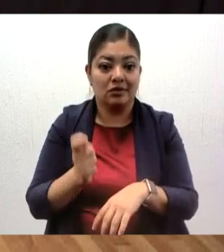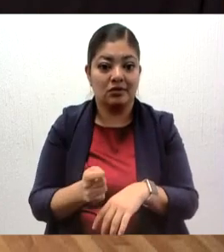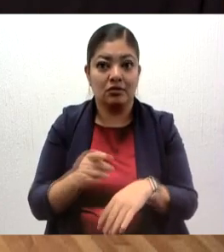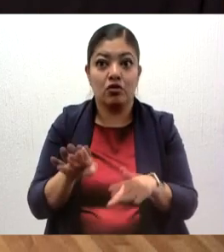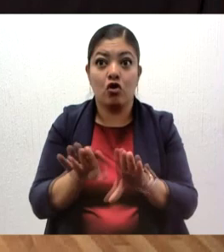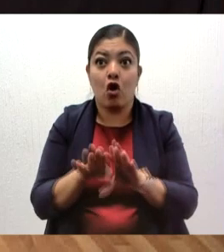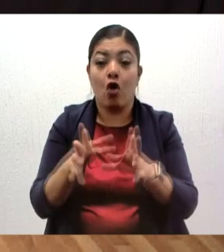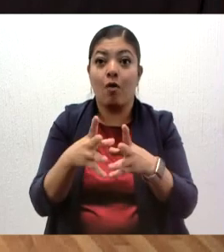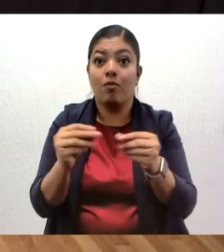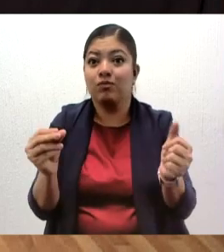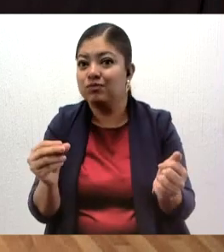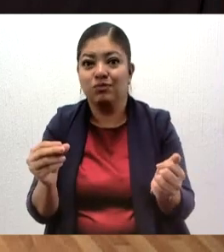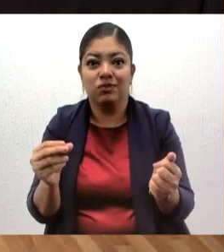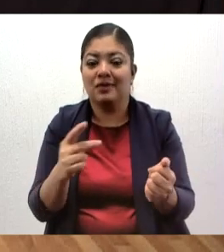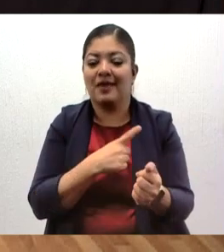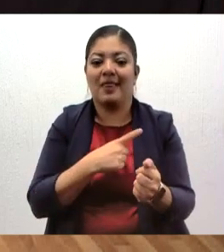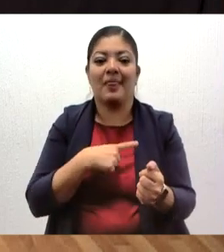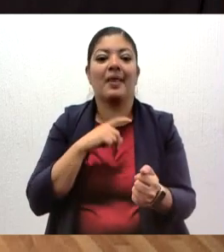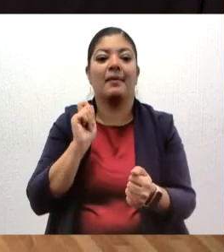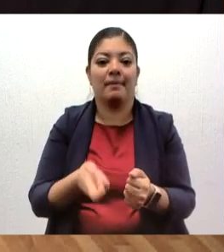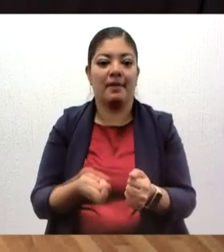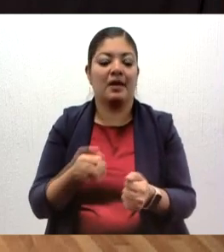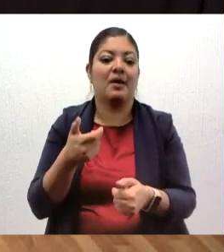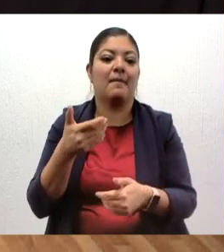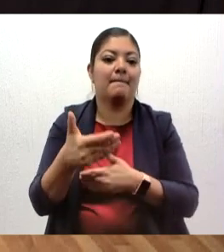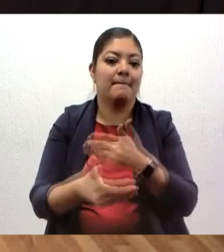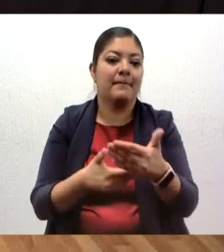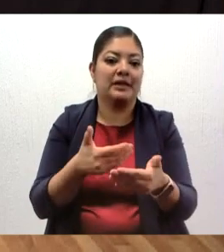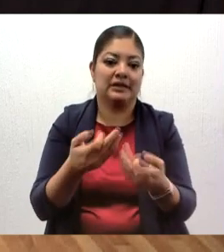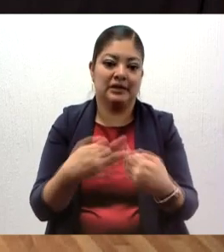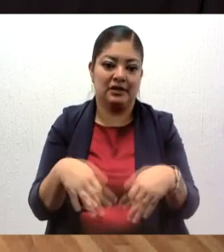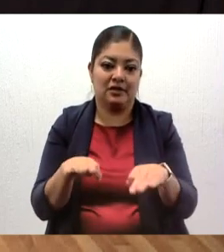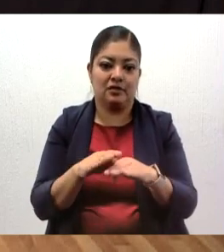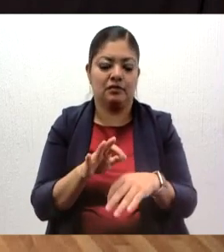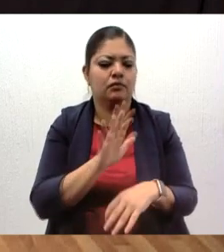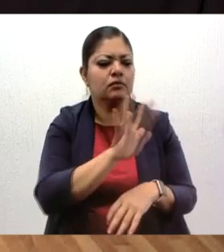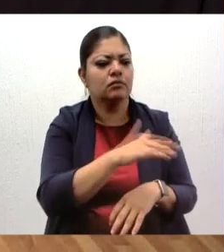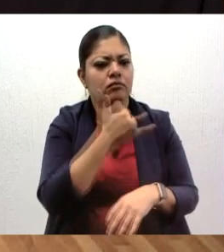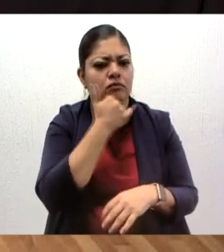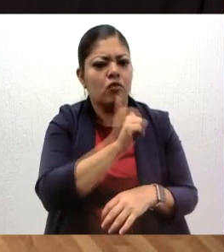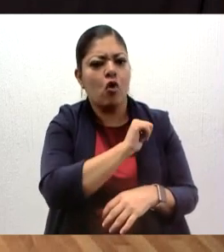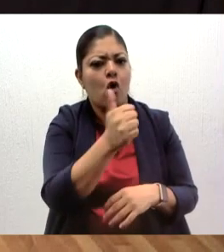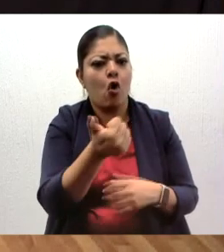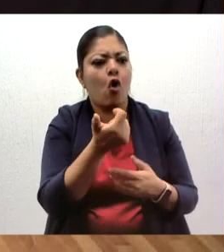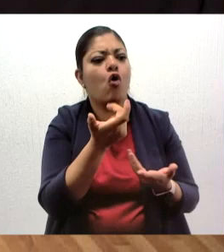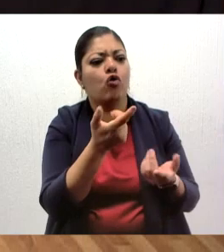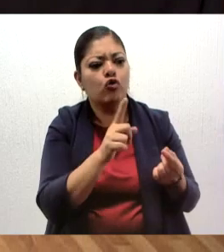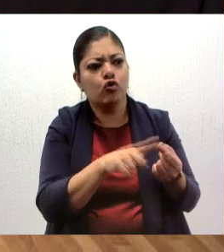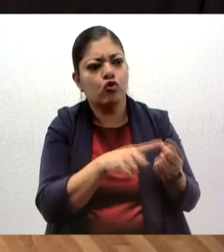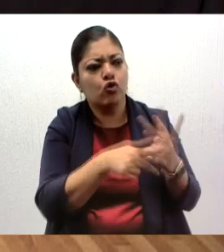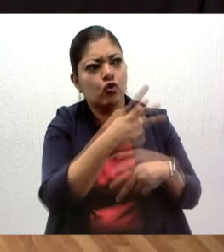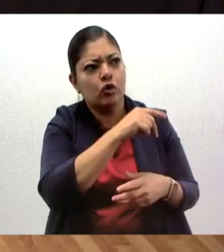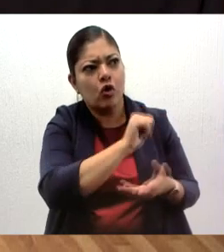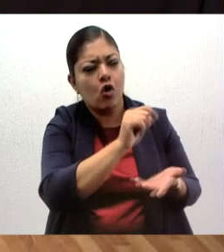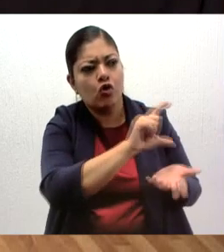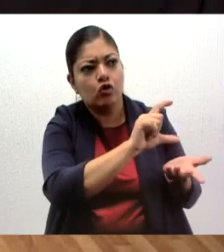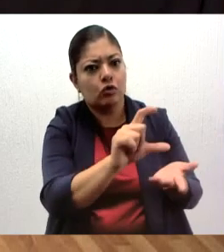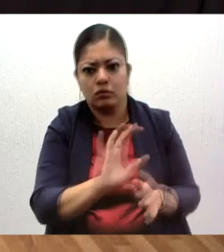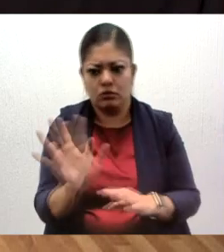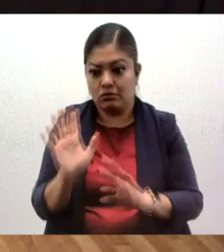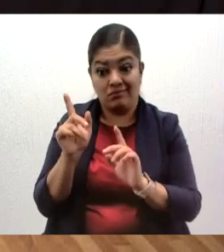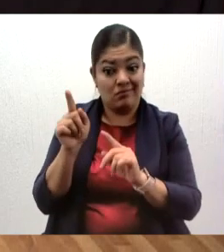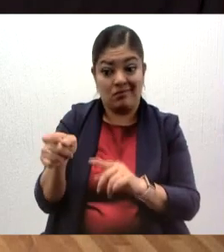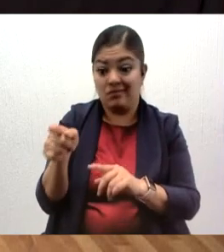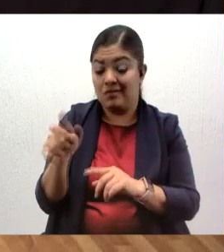para que se quede un precedente eh importante y de qué otra bolsa podría salir Entonces no de ahí de ahí estamos